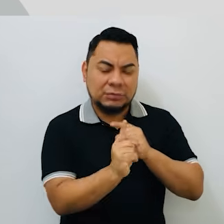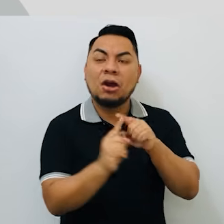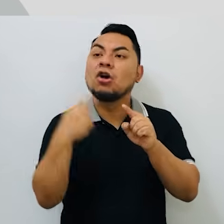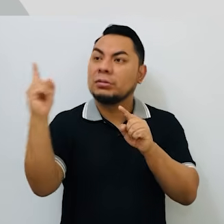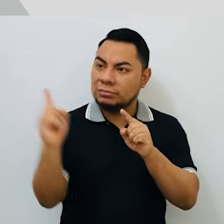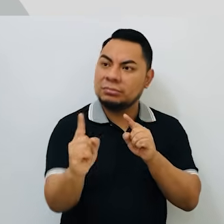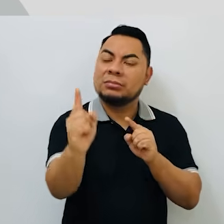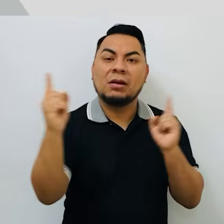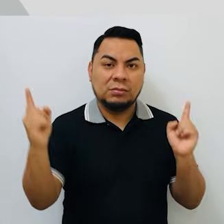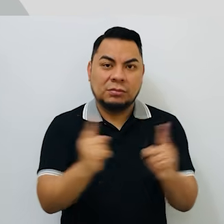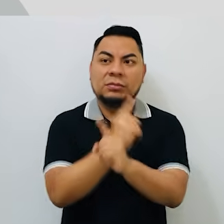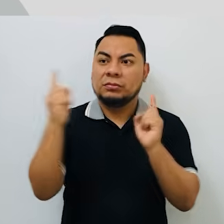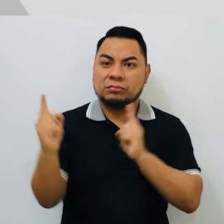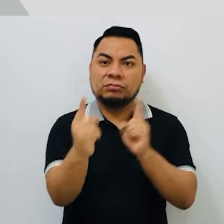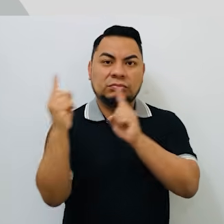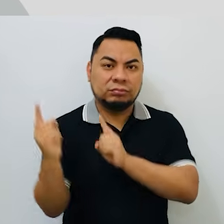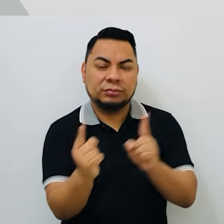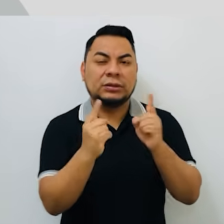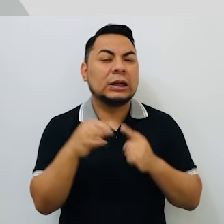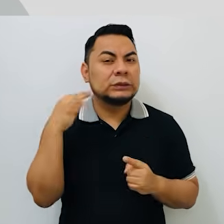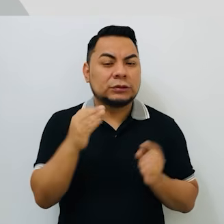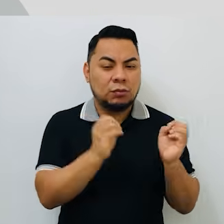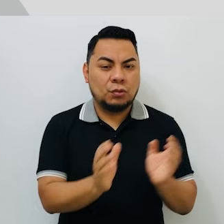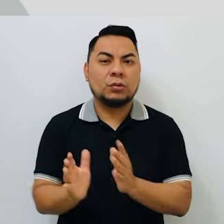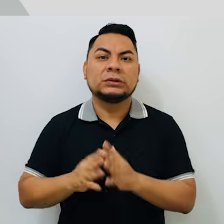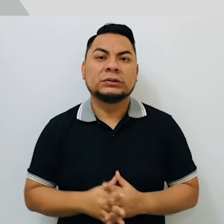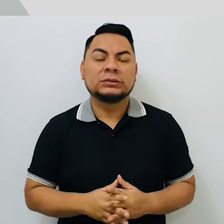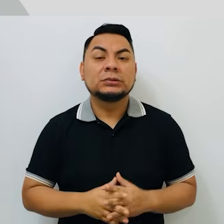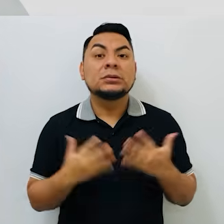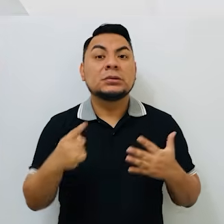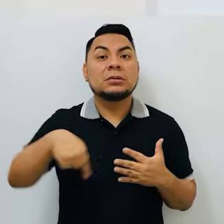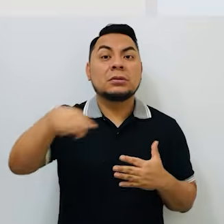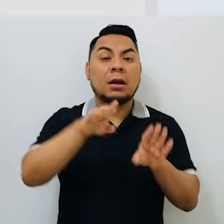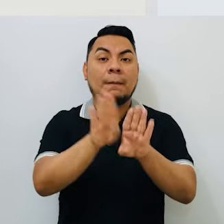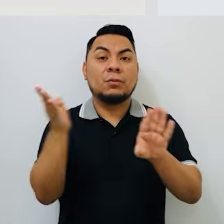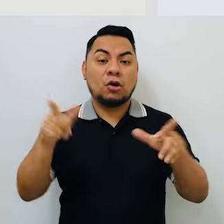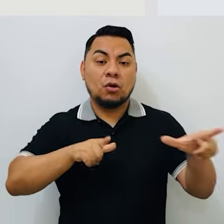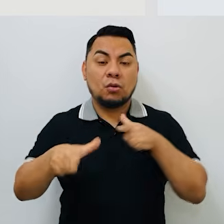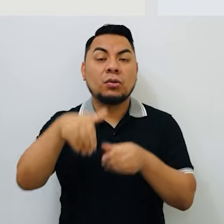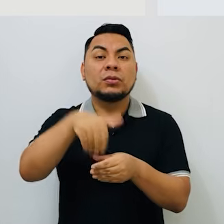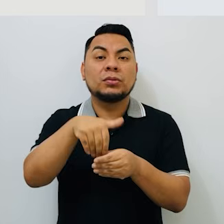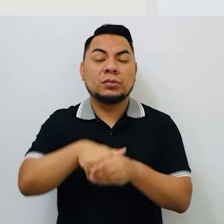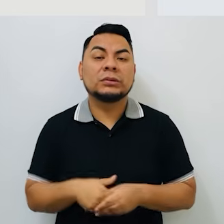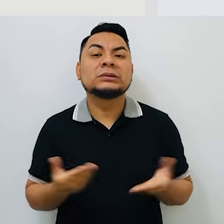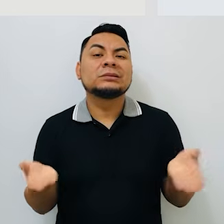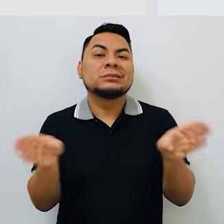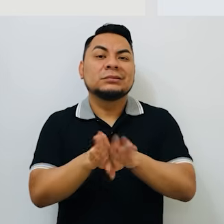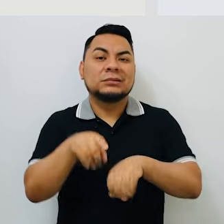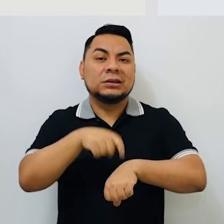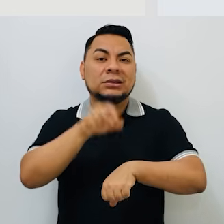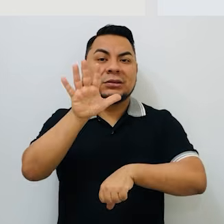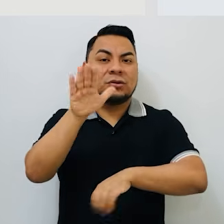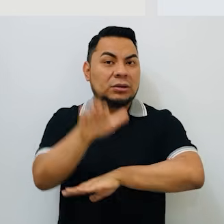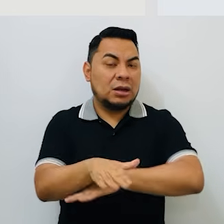más de una electora o una electora a la vez, pero siempre manteniendo el orden. Las puertas del local de votación se